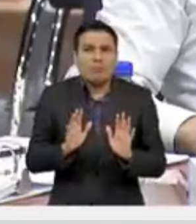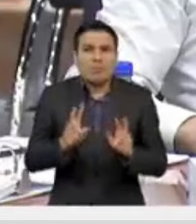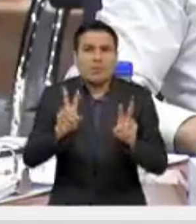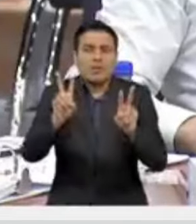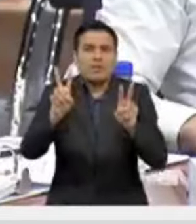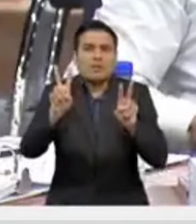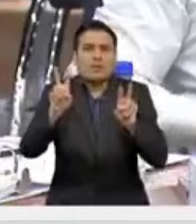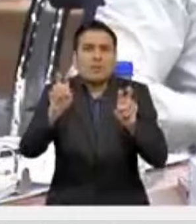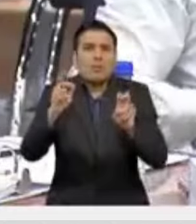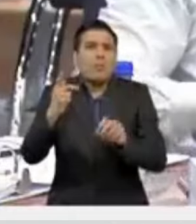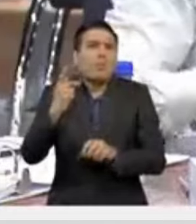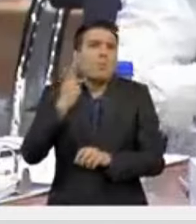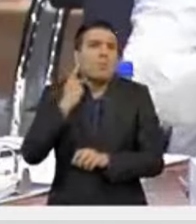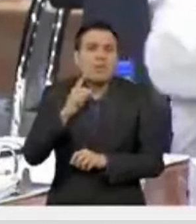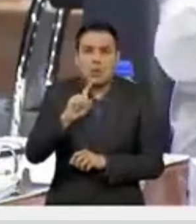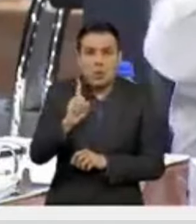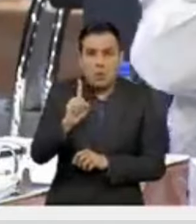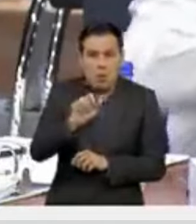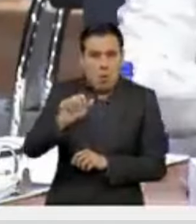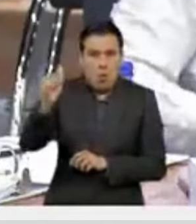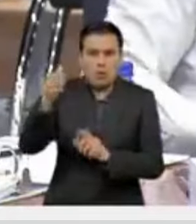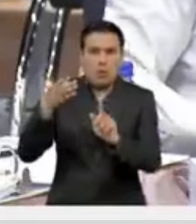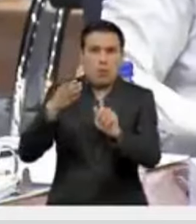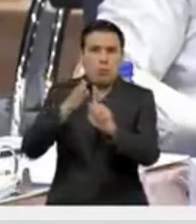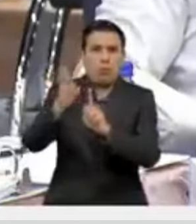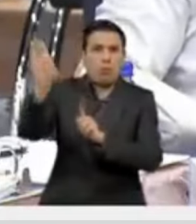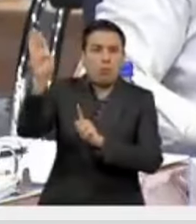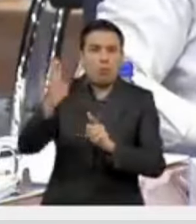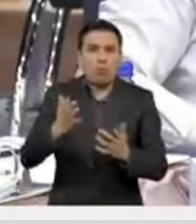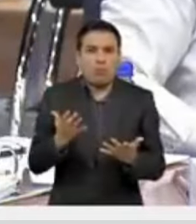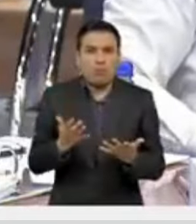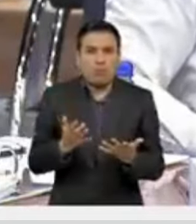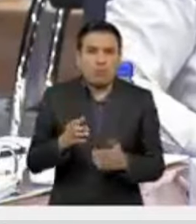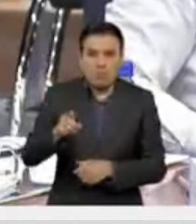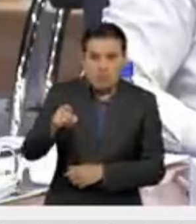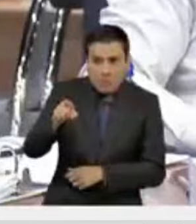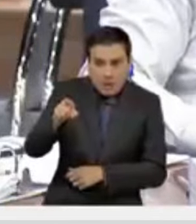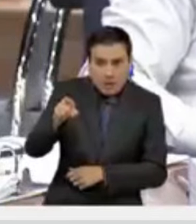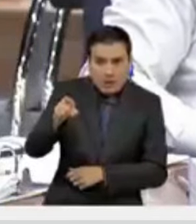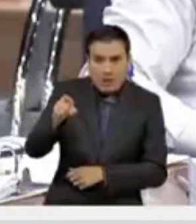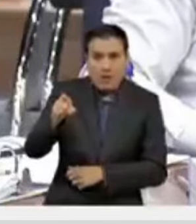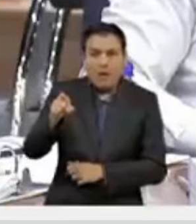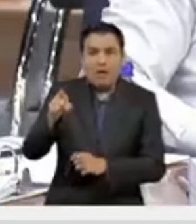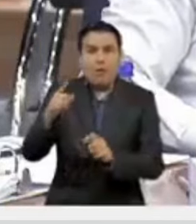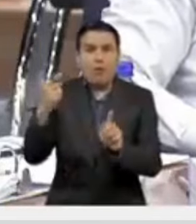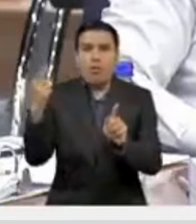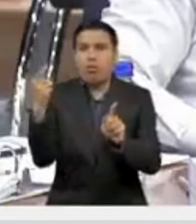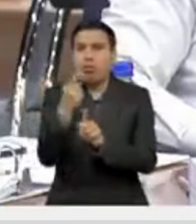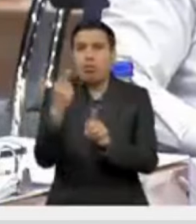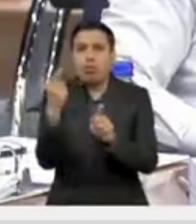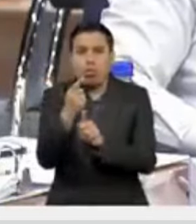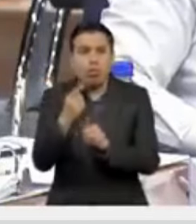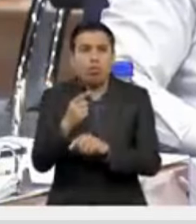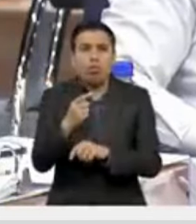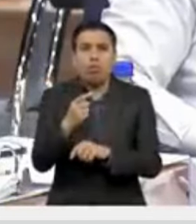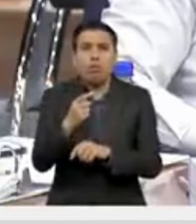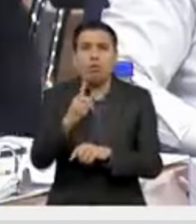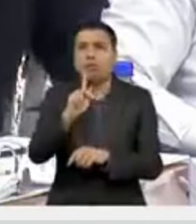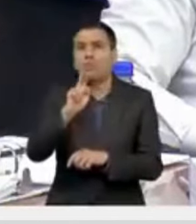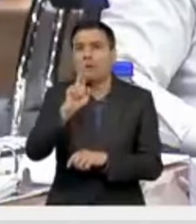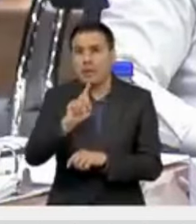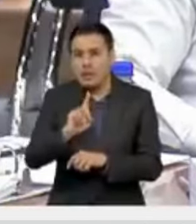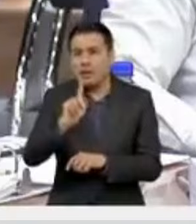político, intentó pues injuriar a nuestra coalición y a nuestra